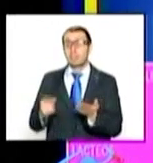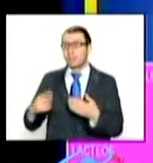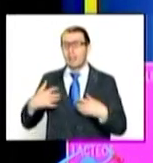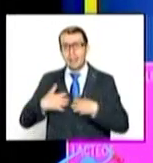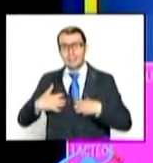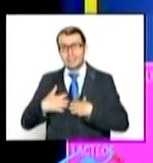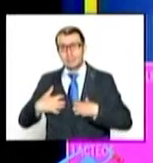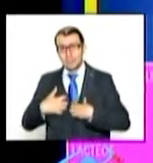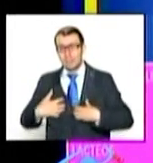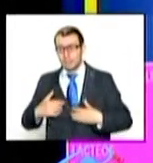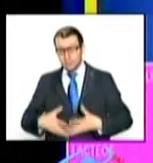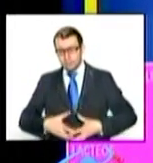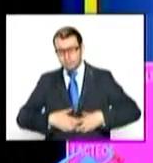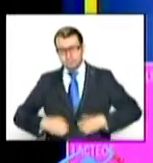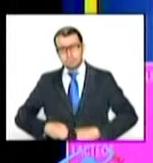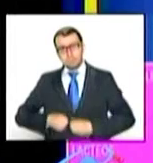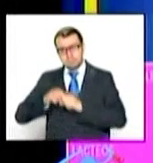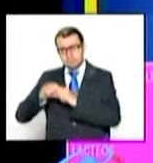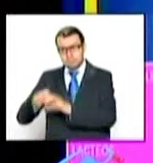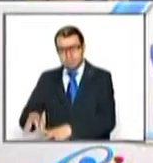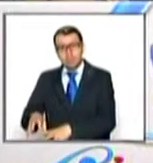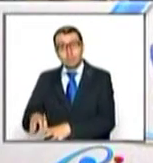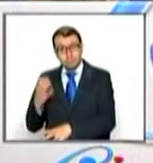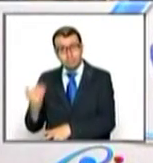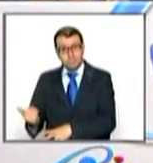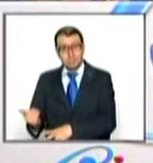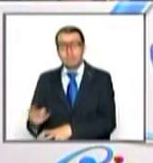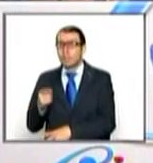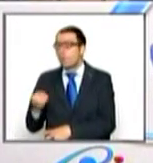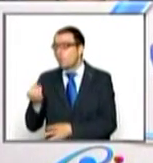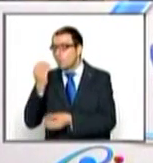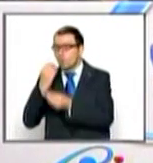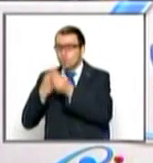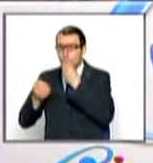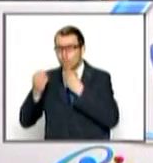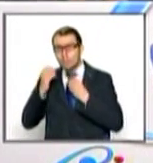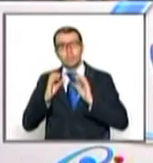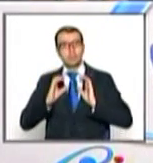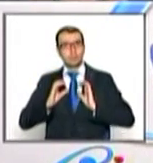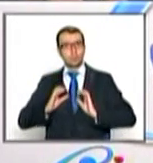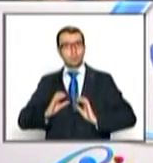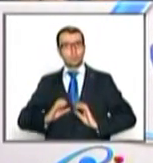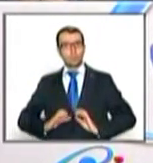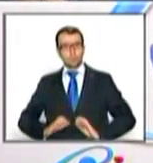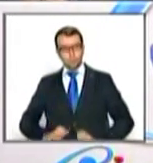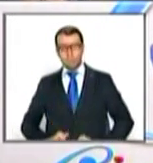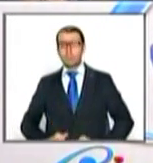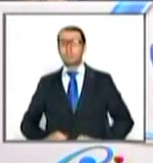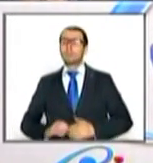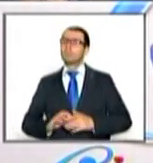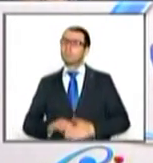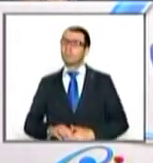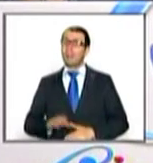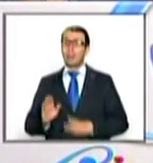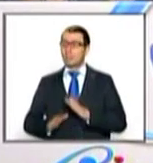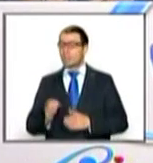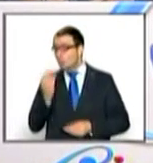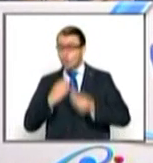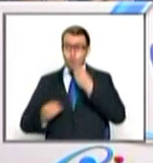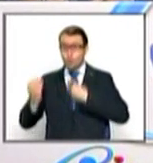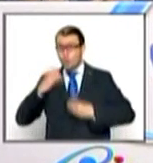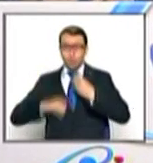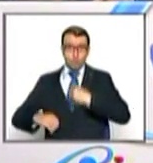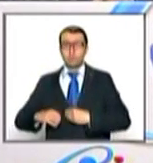en realidad, el cuerpo tiene un límite para sintetizarlas, para metabolizarlas, y cuando se pasa de ese límite cuando se suben los colesterol, los triglicéridos, y